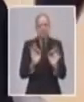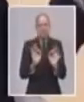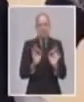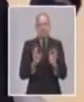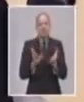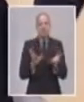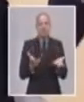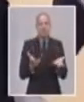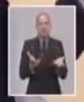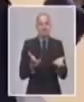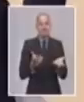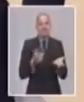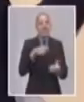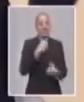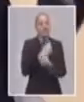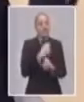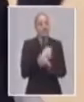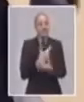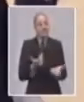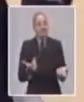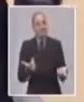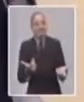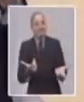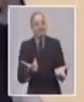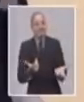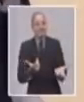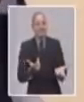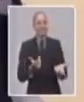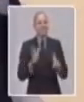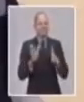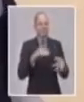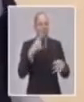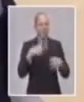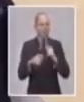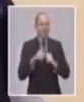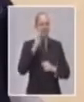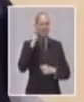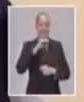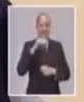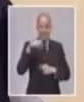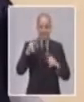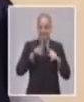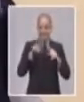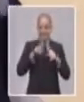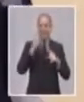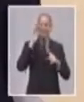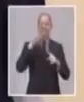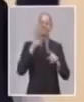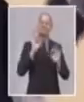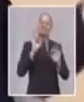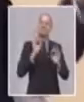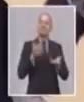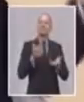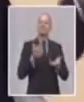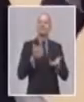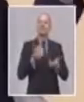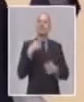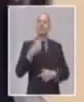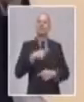tenemos, siguiendo un gran programa televisivo que se ve mucho, que es el espectador